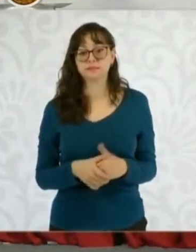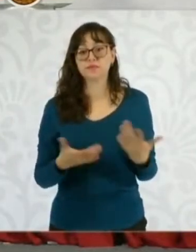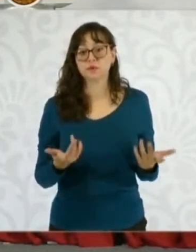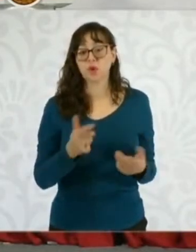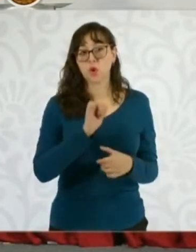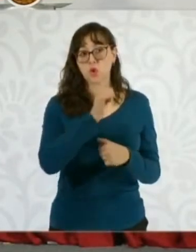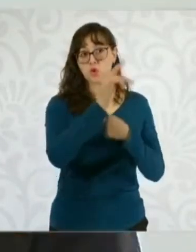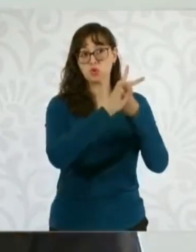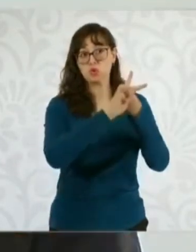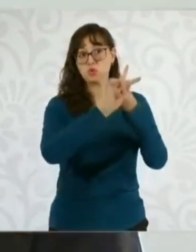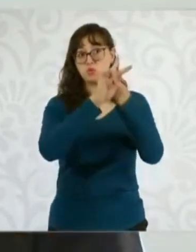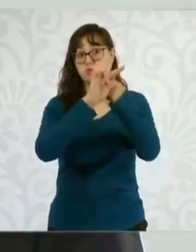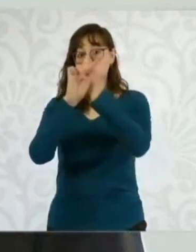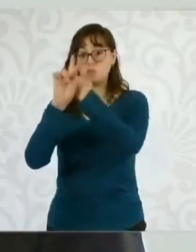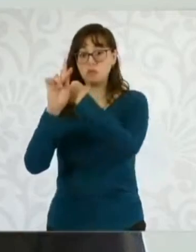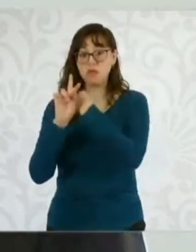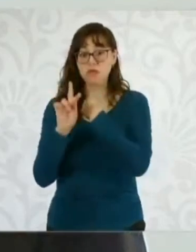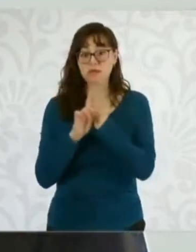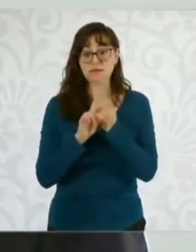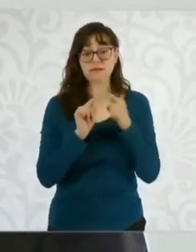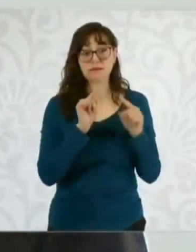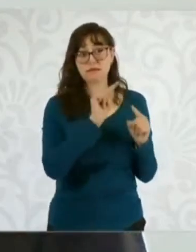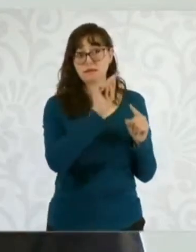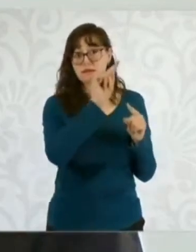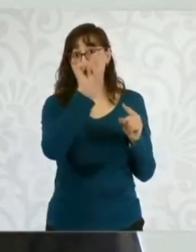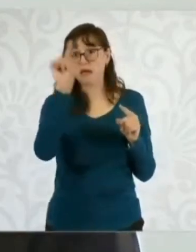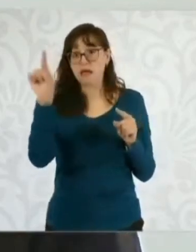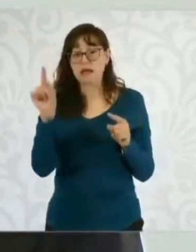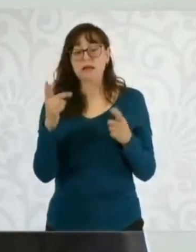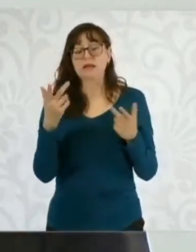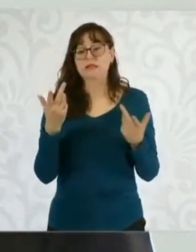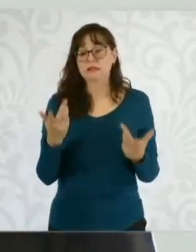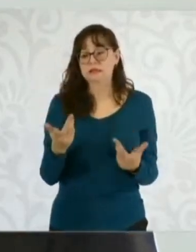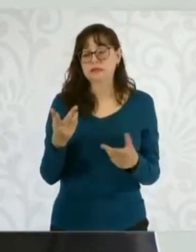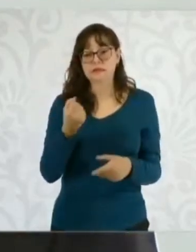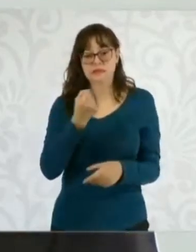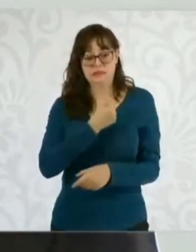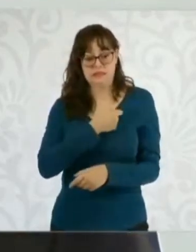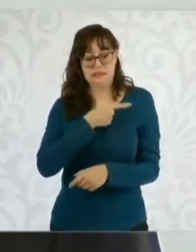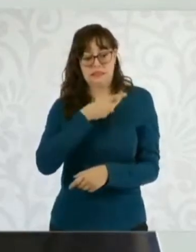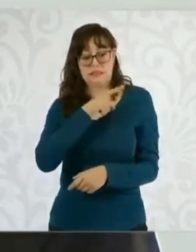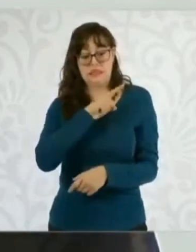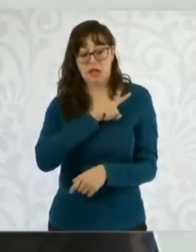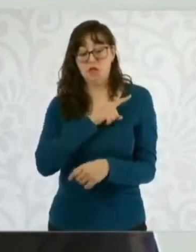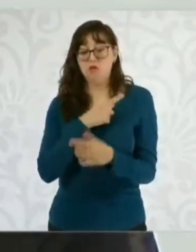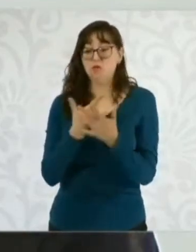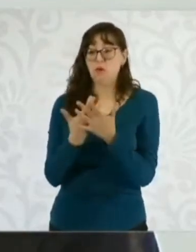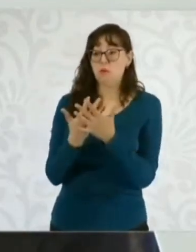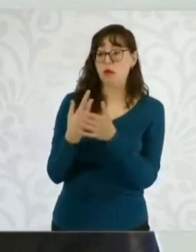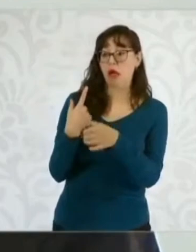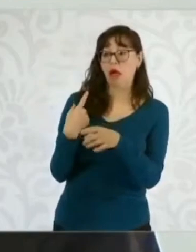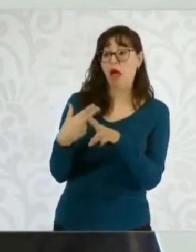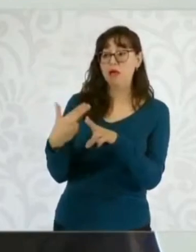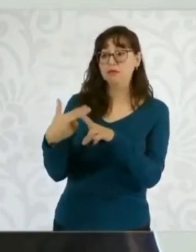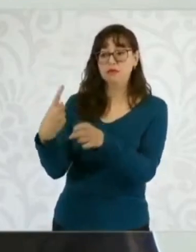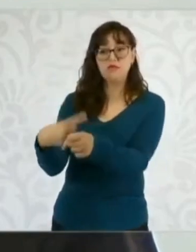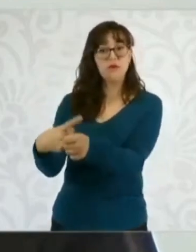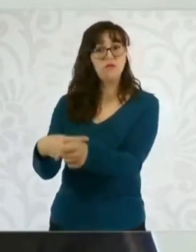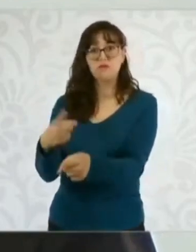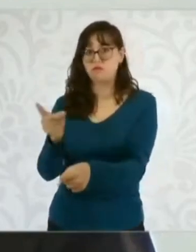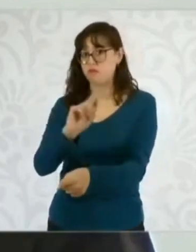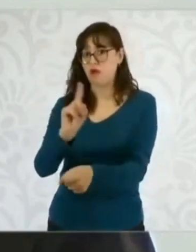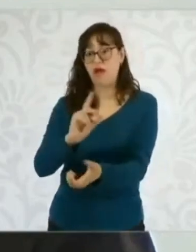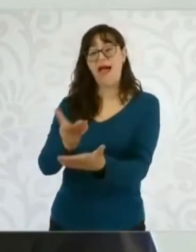que tienen un sistema de atención primaria y no nada más enfocado a la atención de